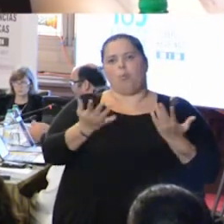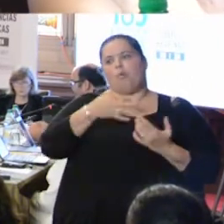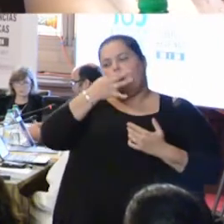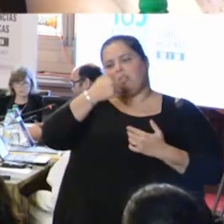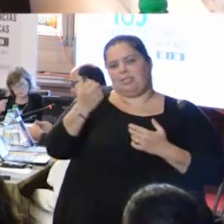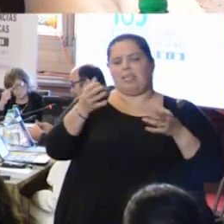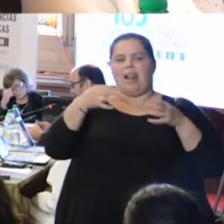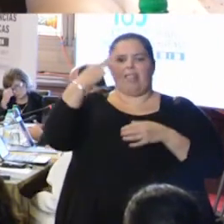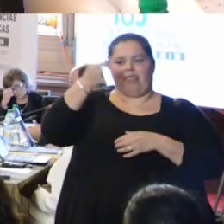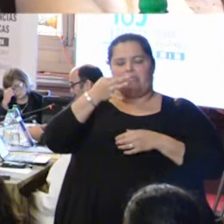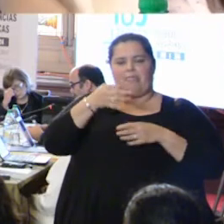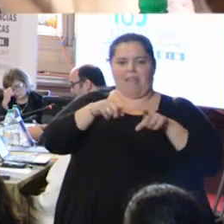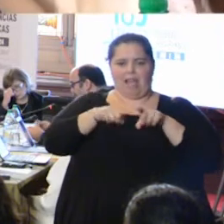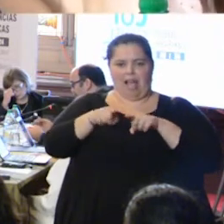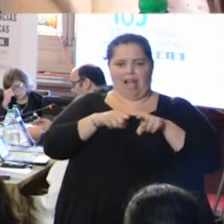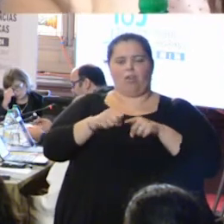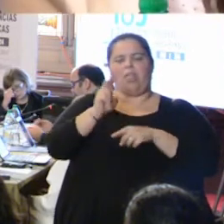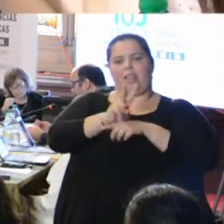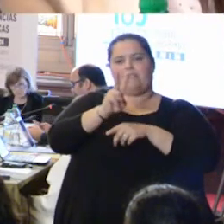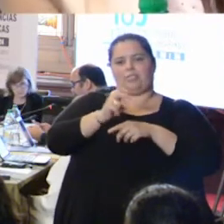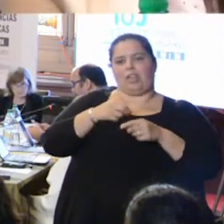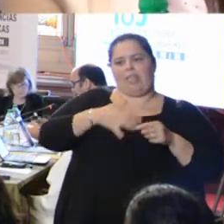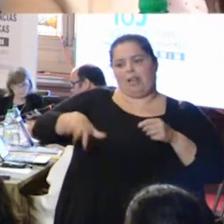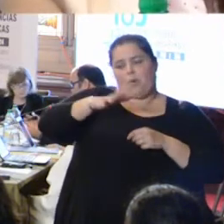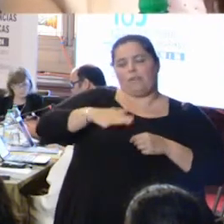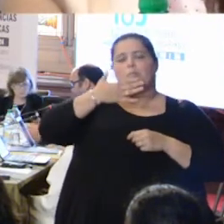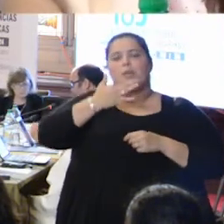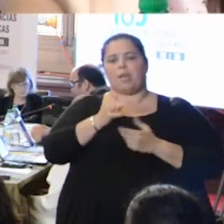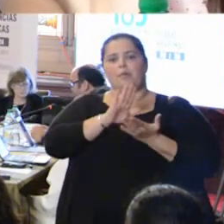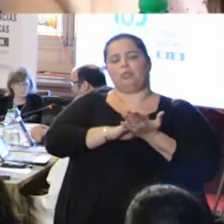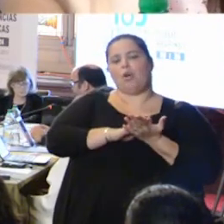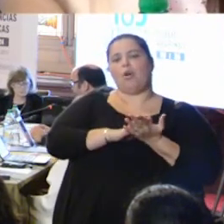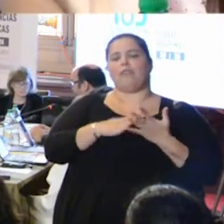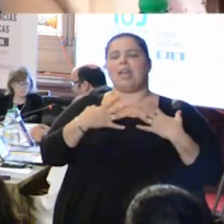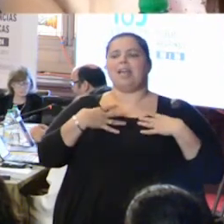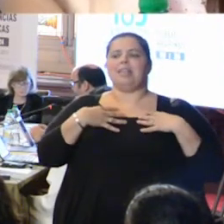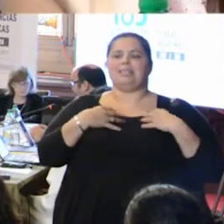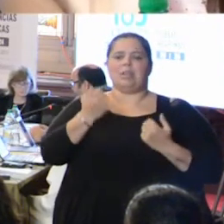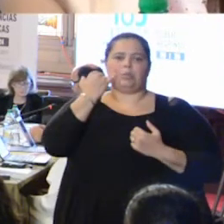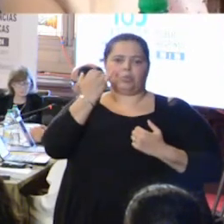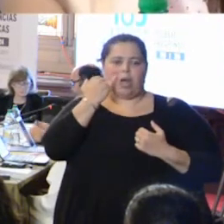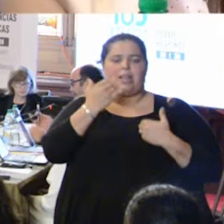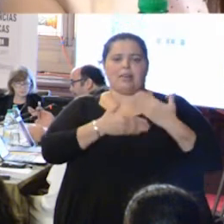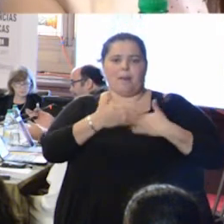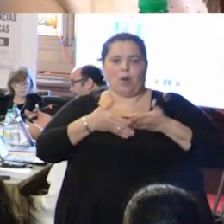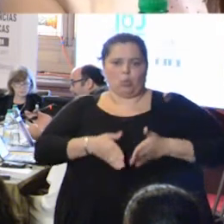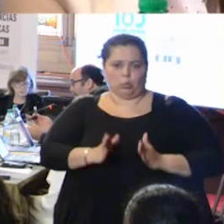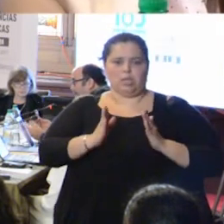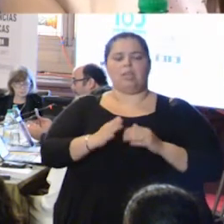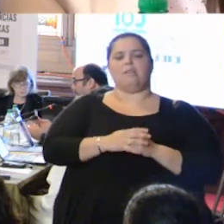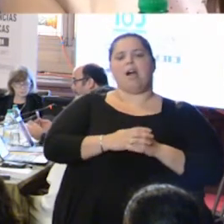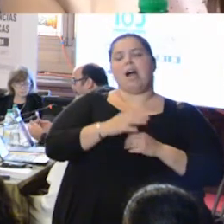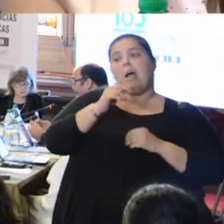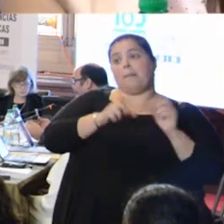Pueblo, temas de salud sexual y reproductiva, los derechos de las personas que se han estado activando recientemente